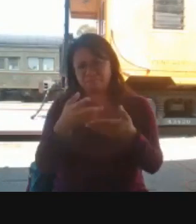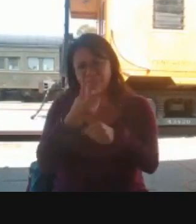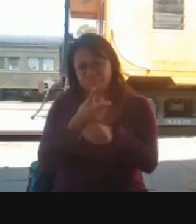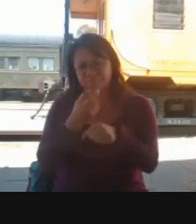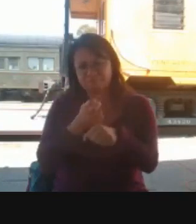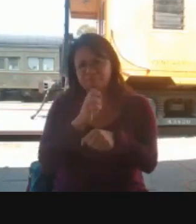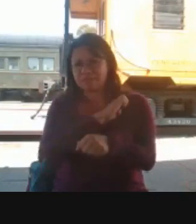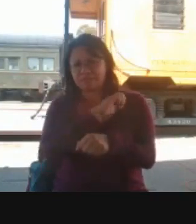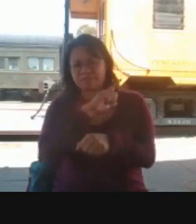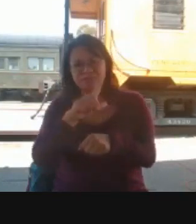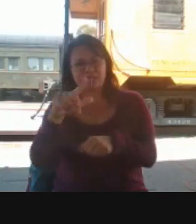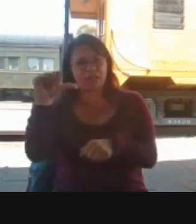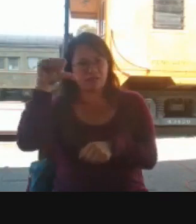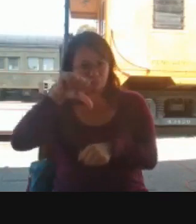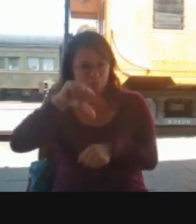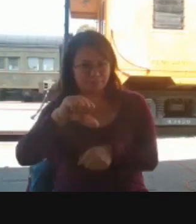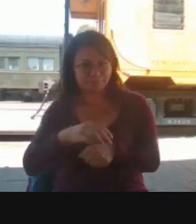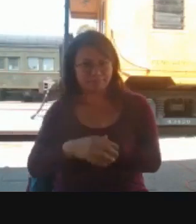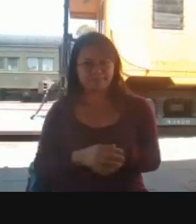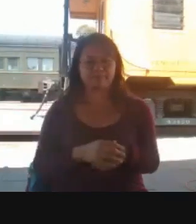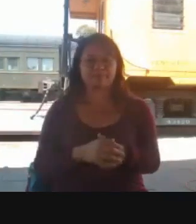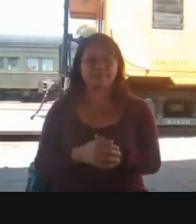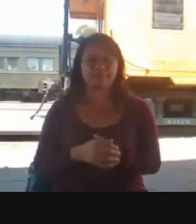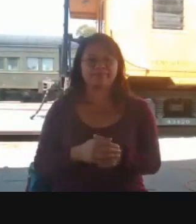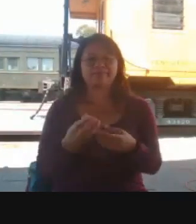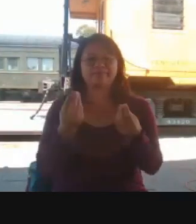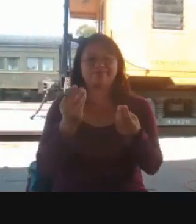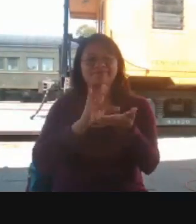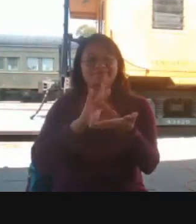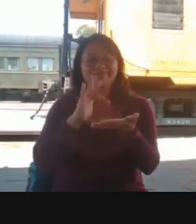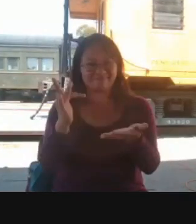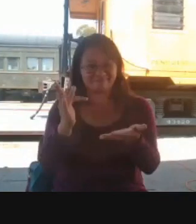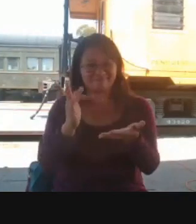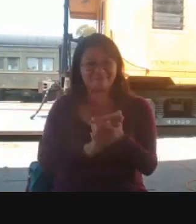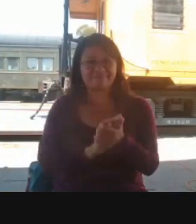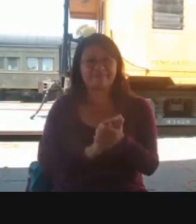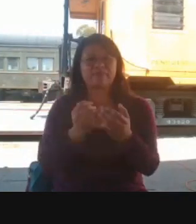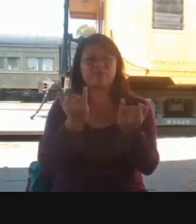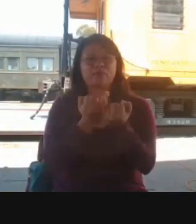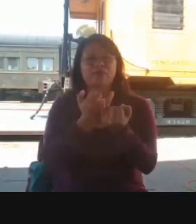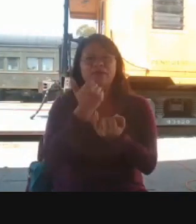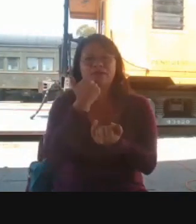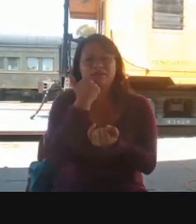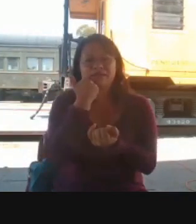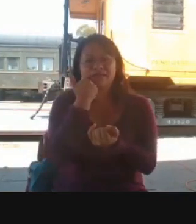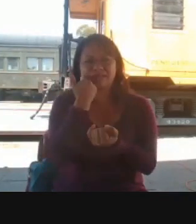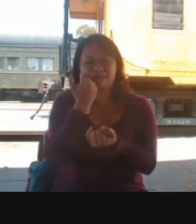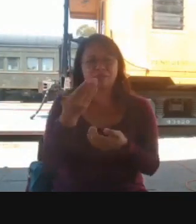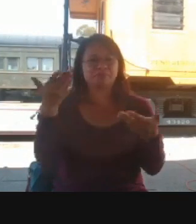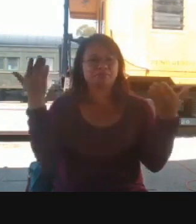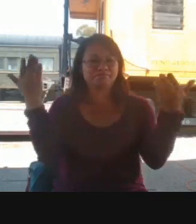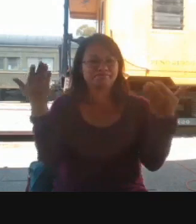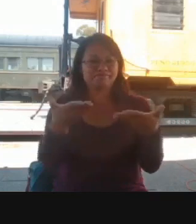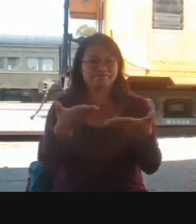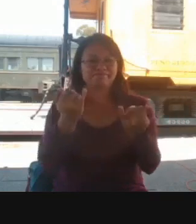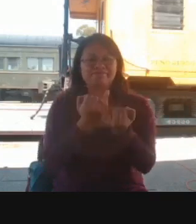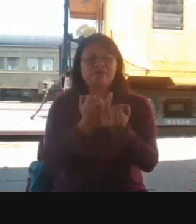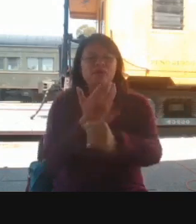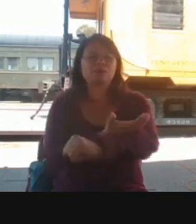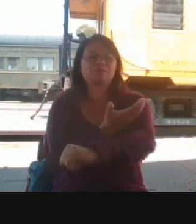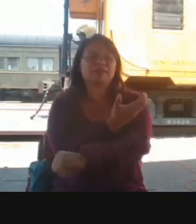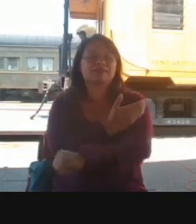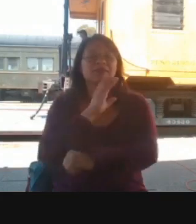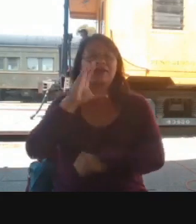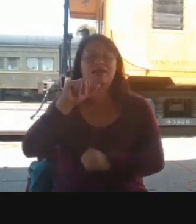en especial de nuestro ponente. Muchas gracias, Santiago. También quiero presentarles que allá detrás de cámaras también está nuestra